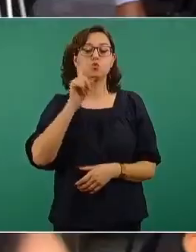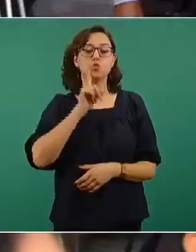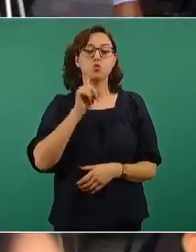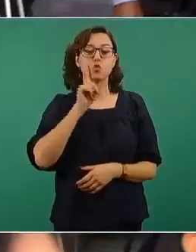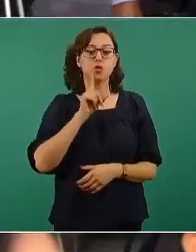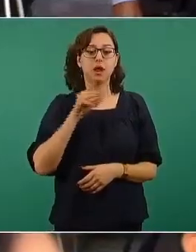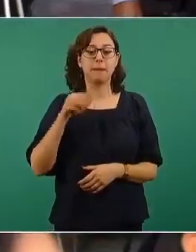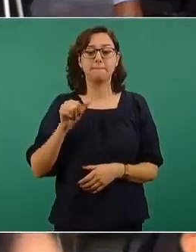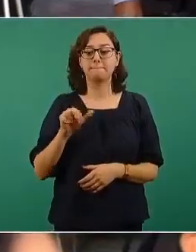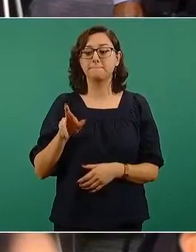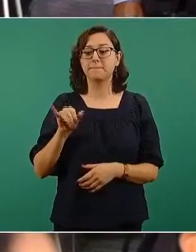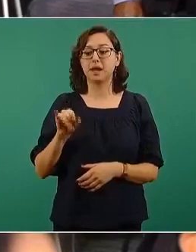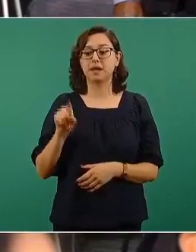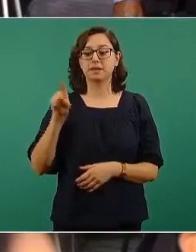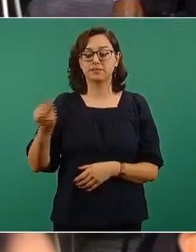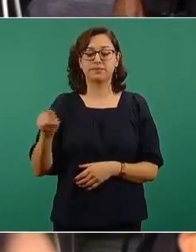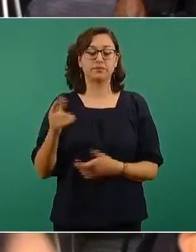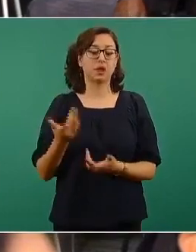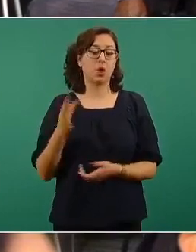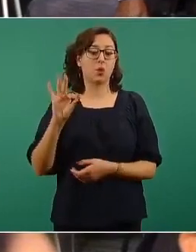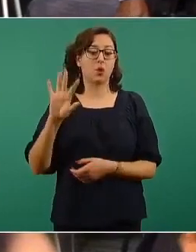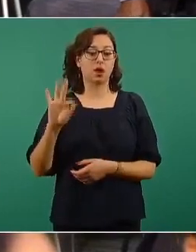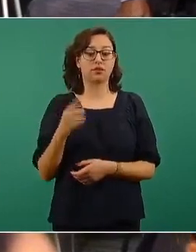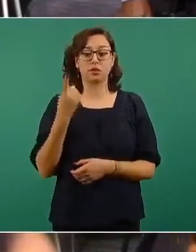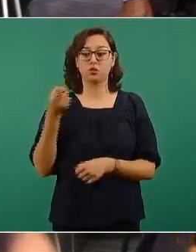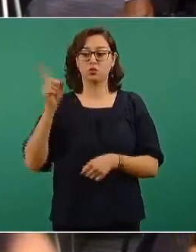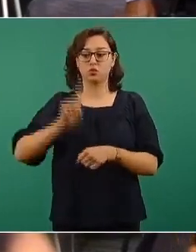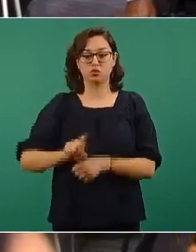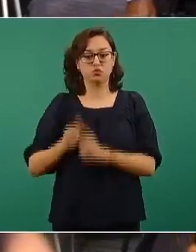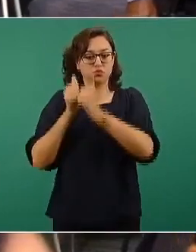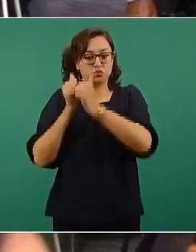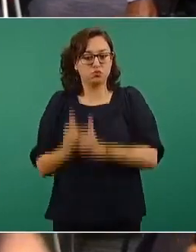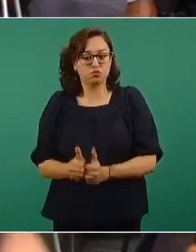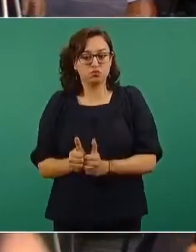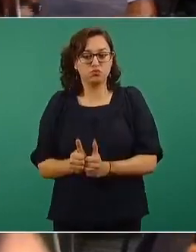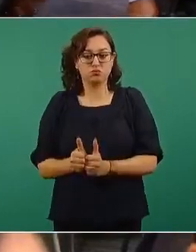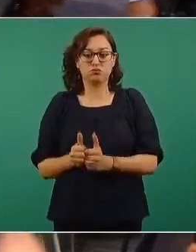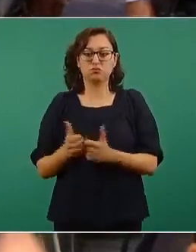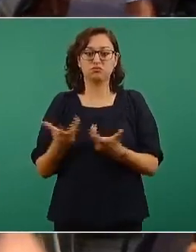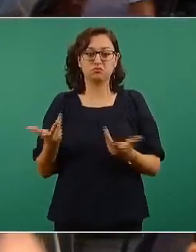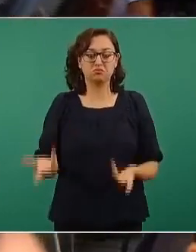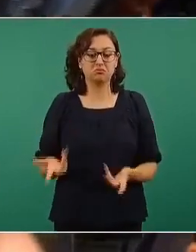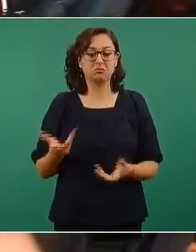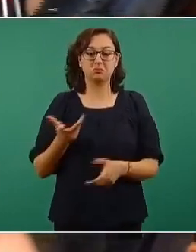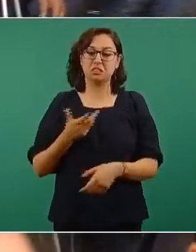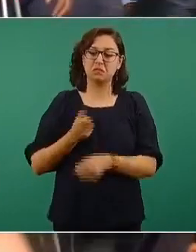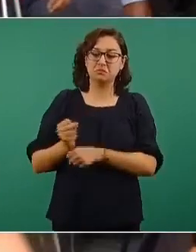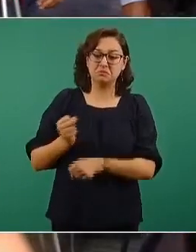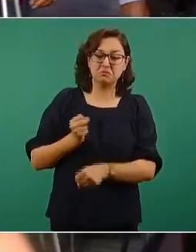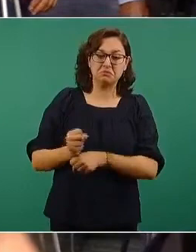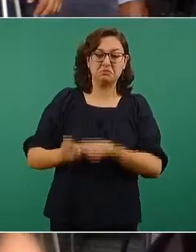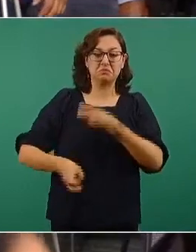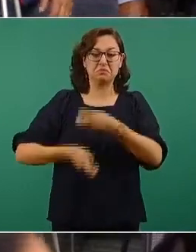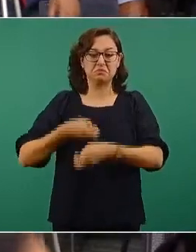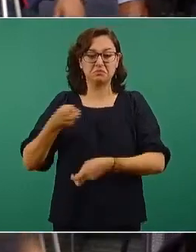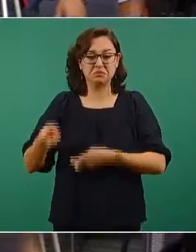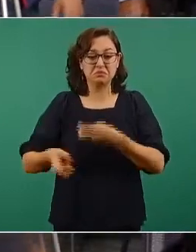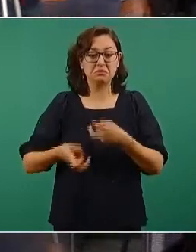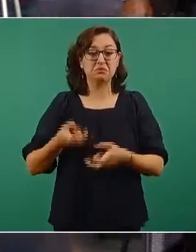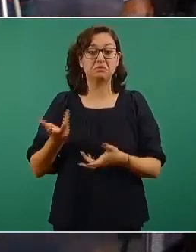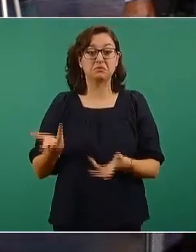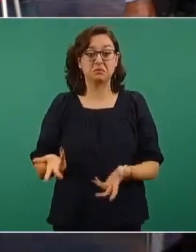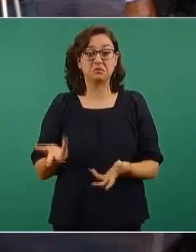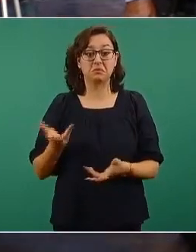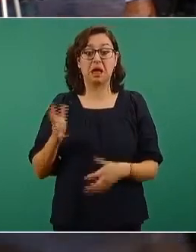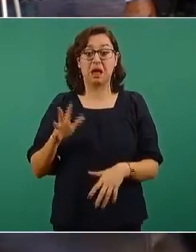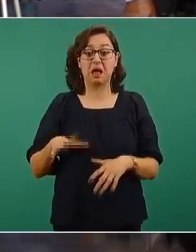Vallarta. Ya lleva 41 días en el plantón soportando cualquier tipo, incluso de vejaciones, por parte